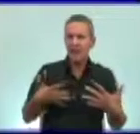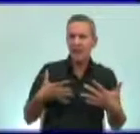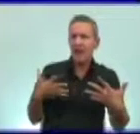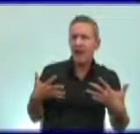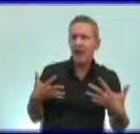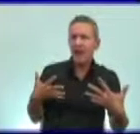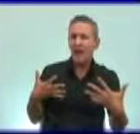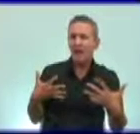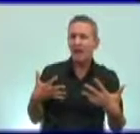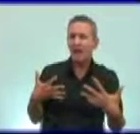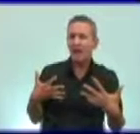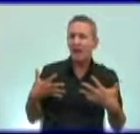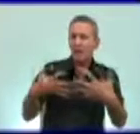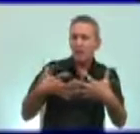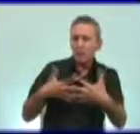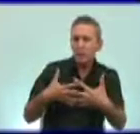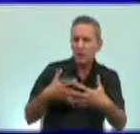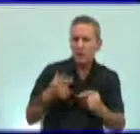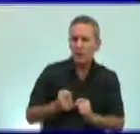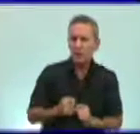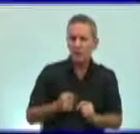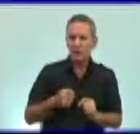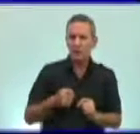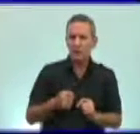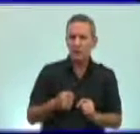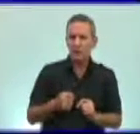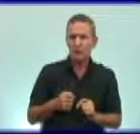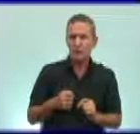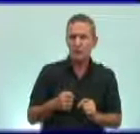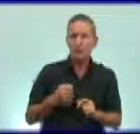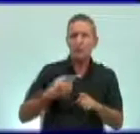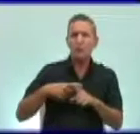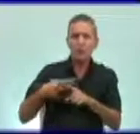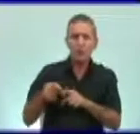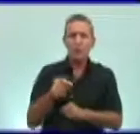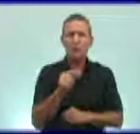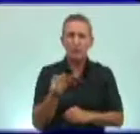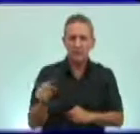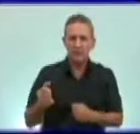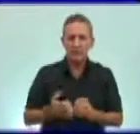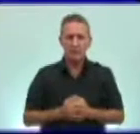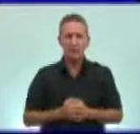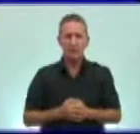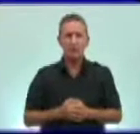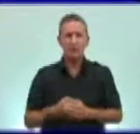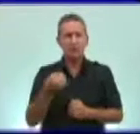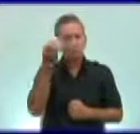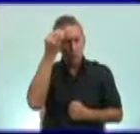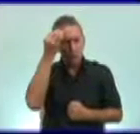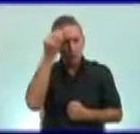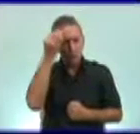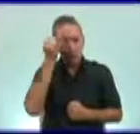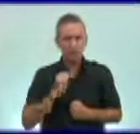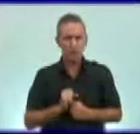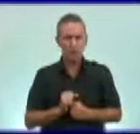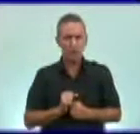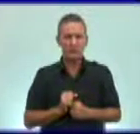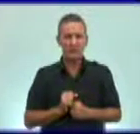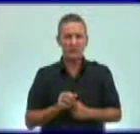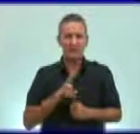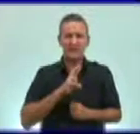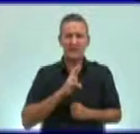que observa otros sujetos. Por lo tanto, son conocimientos que responden a sus